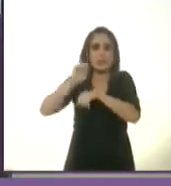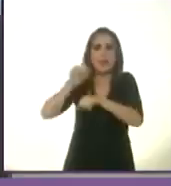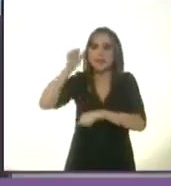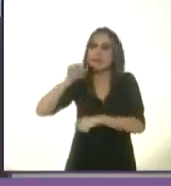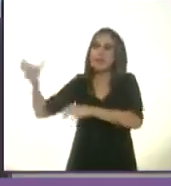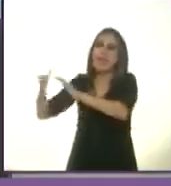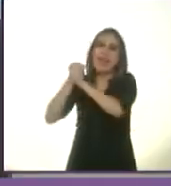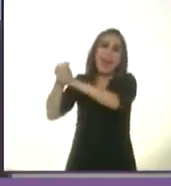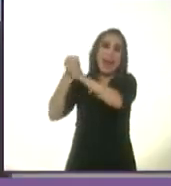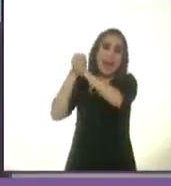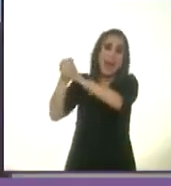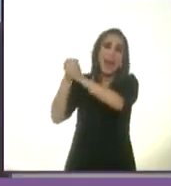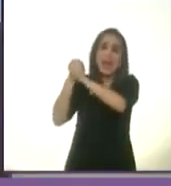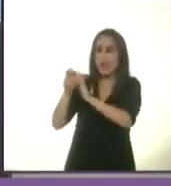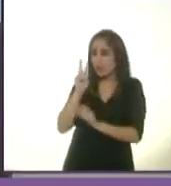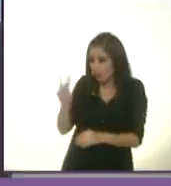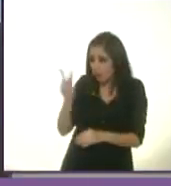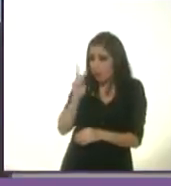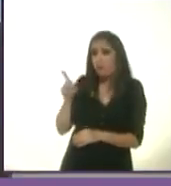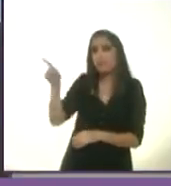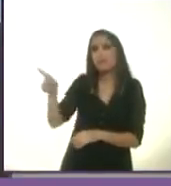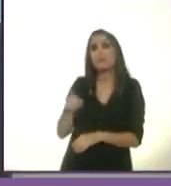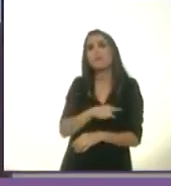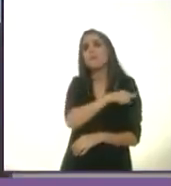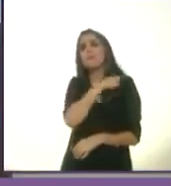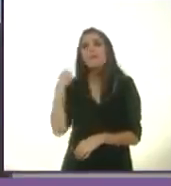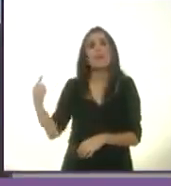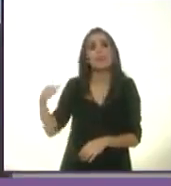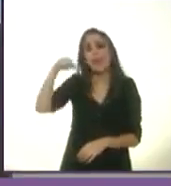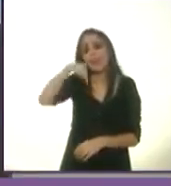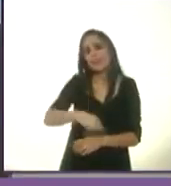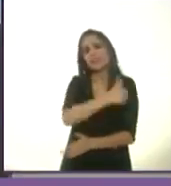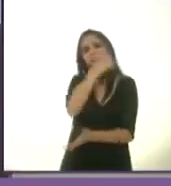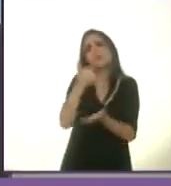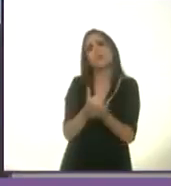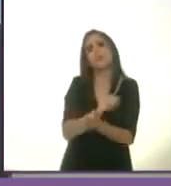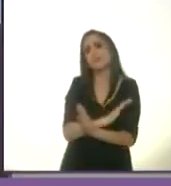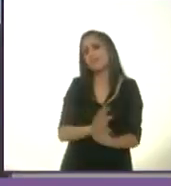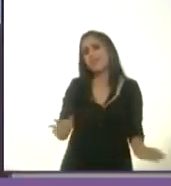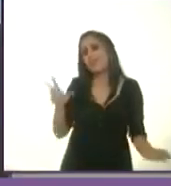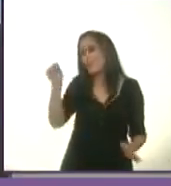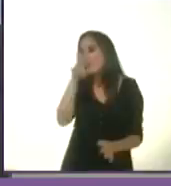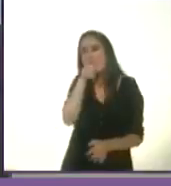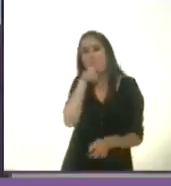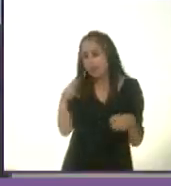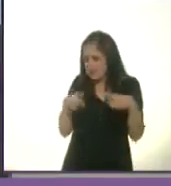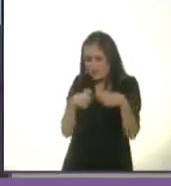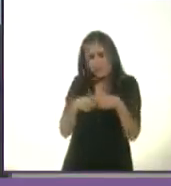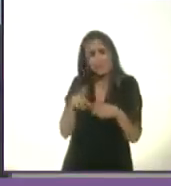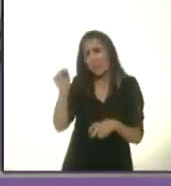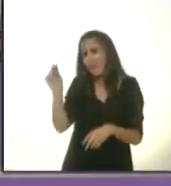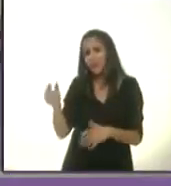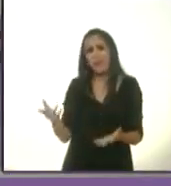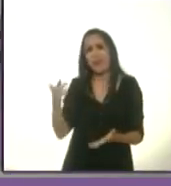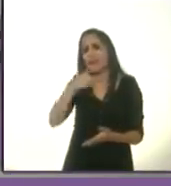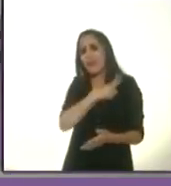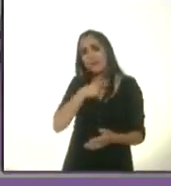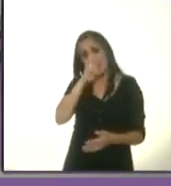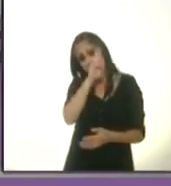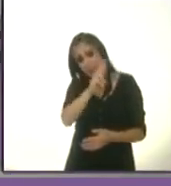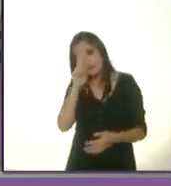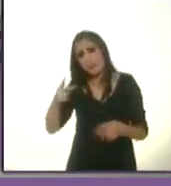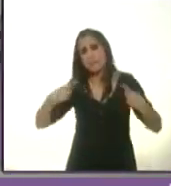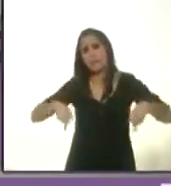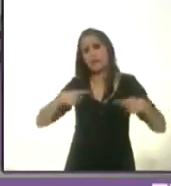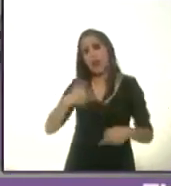mano no vas a tener manera de explicarle que perdiste la ciudad no estés nerviosa no pasa nada en esta ciudad hay que respetar la inteligencia de